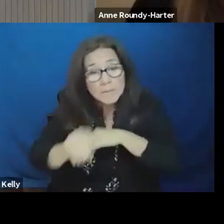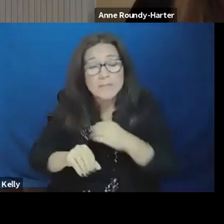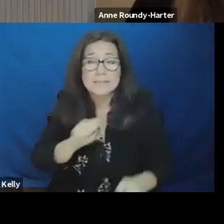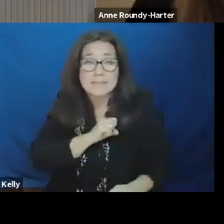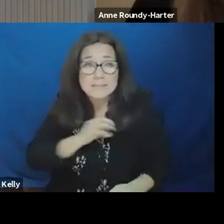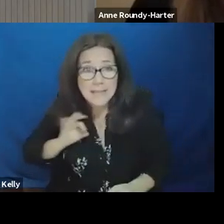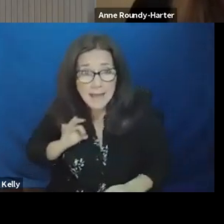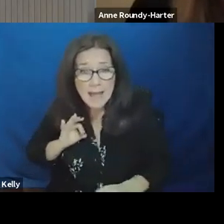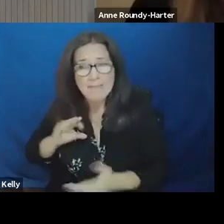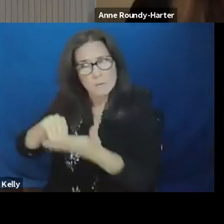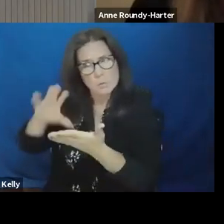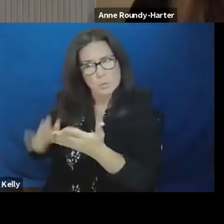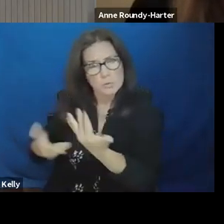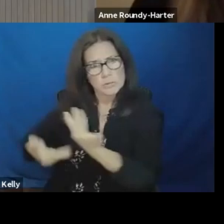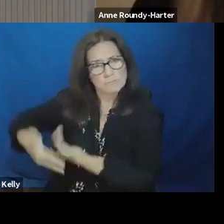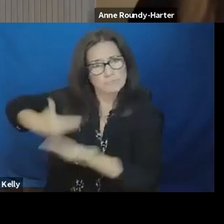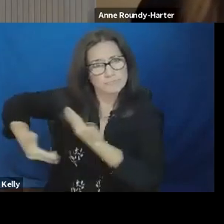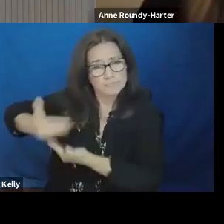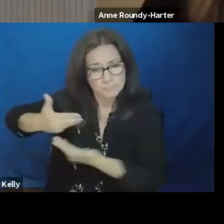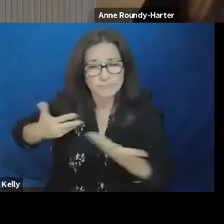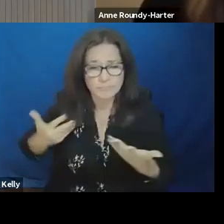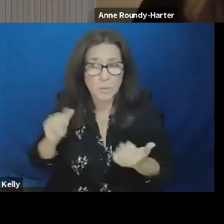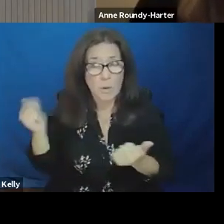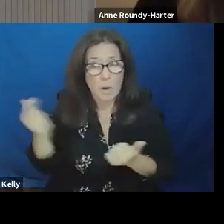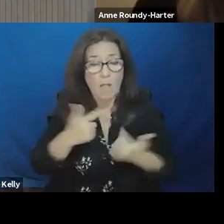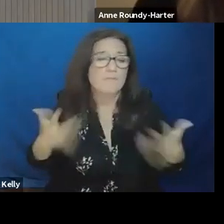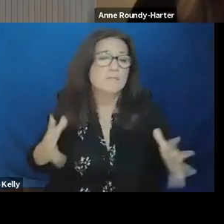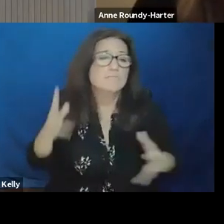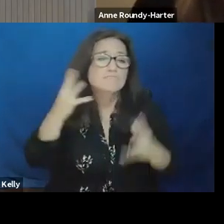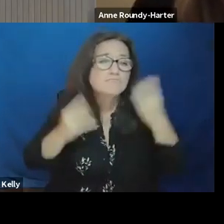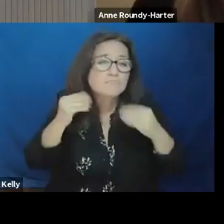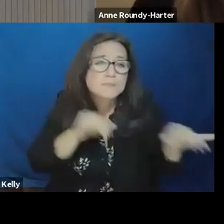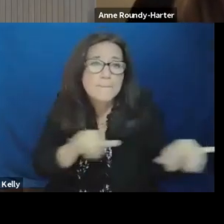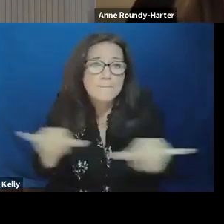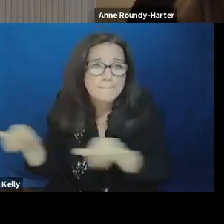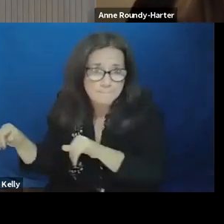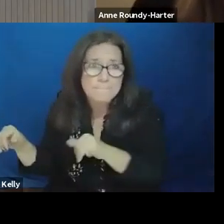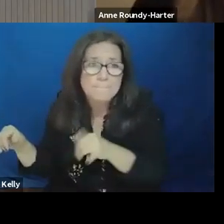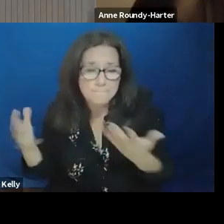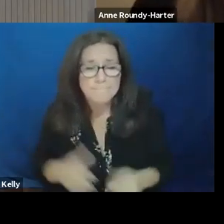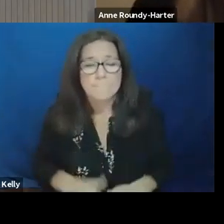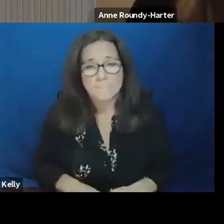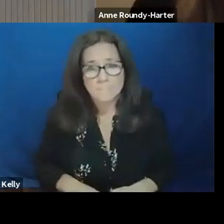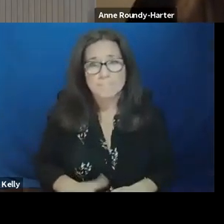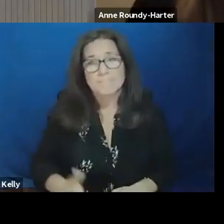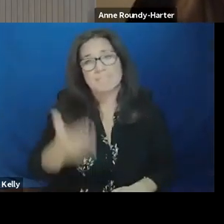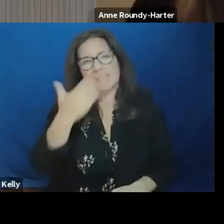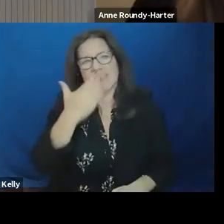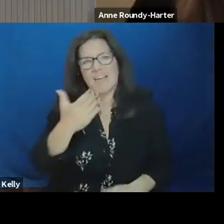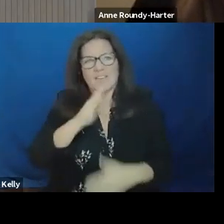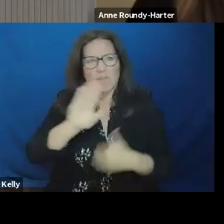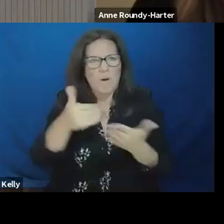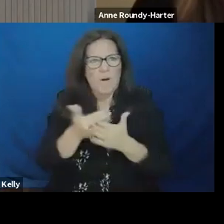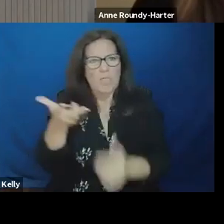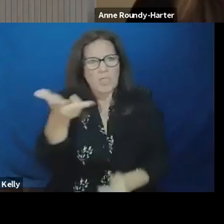unos con los otros conforme pasan por la misma experiencia los alumnos gracias a todos por pensar esto en tantos aspectos